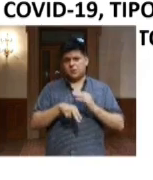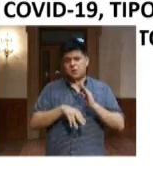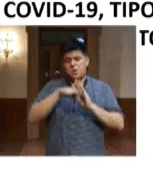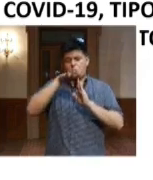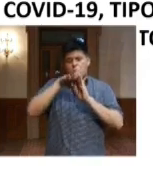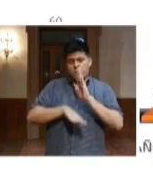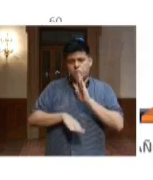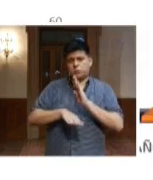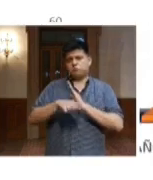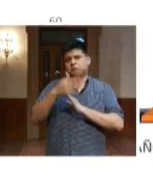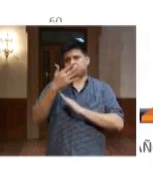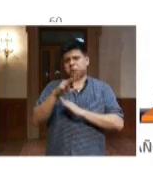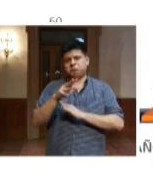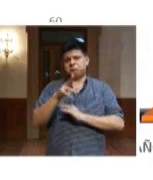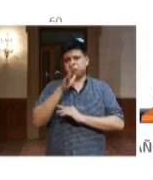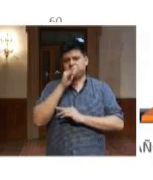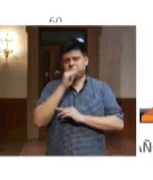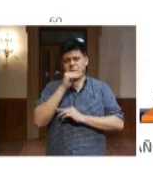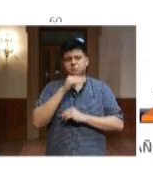10.